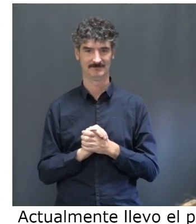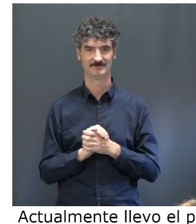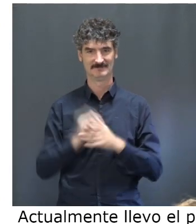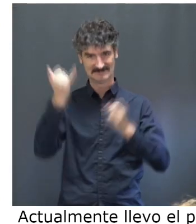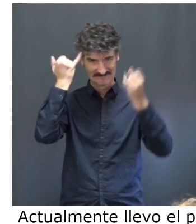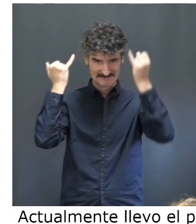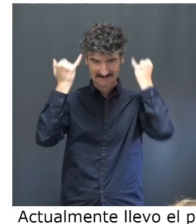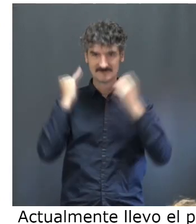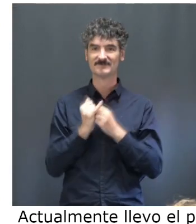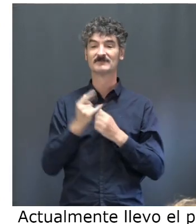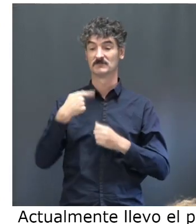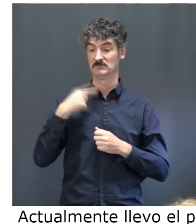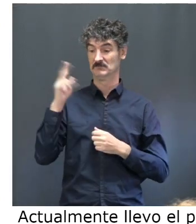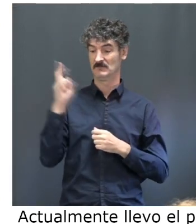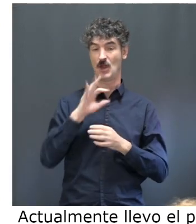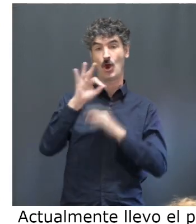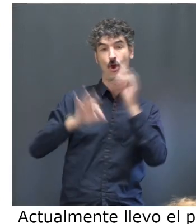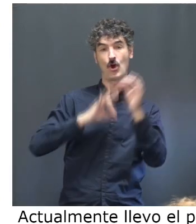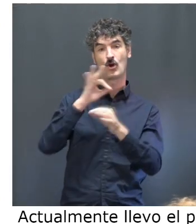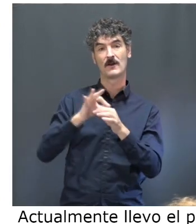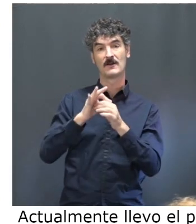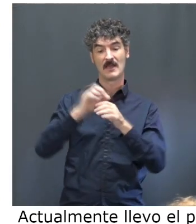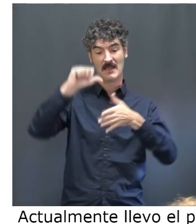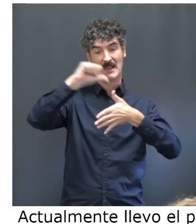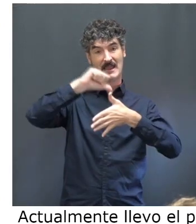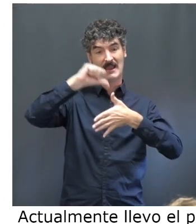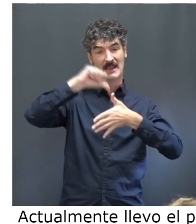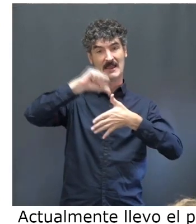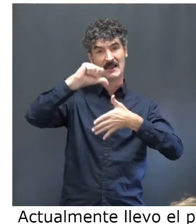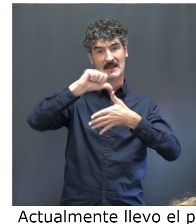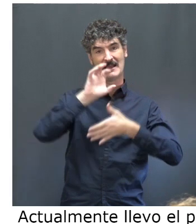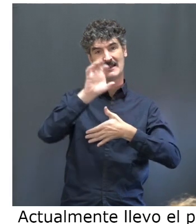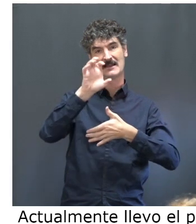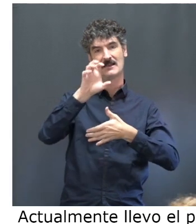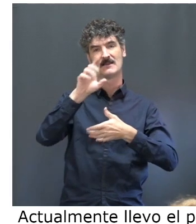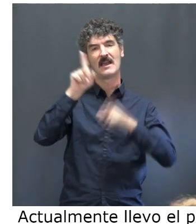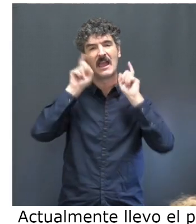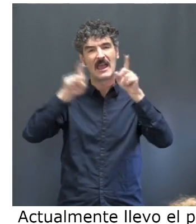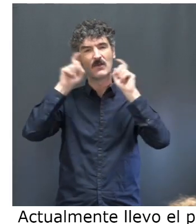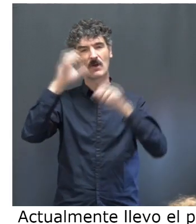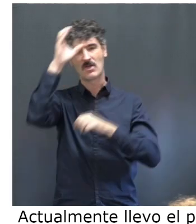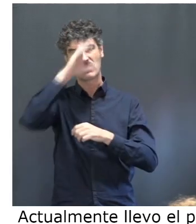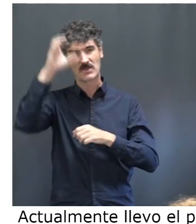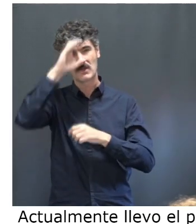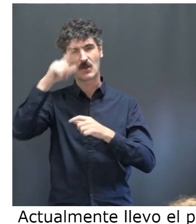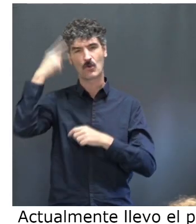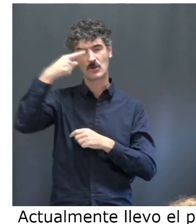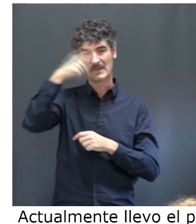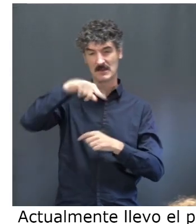Y bueno, yo vengo de la Organización de Estados Iberoamericanos para la Educación, la Ciencia y la Cultura. Somos un organismo